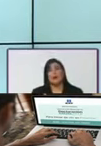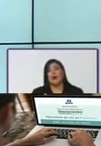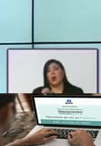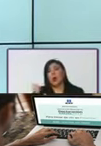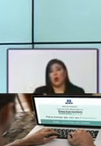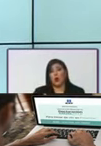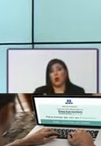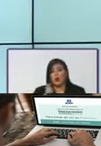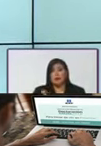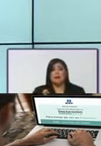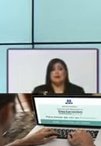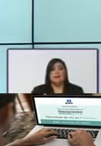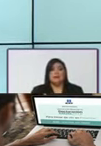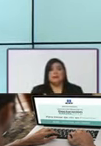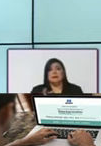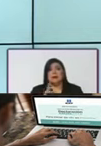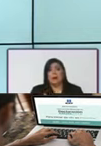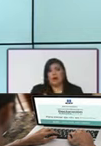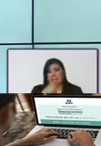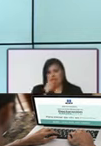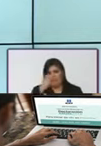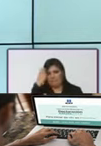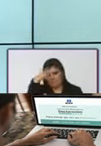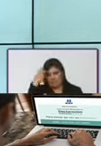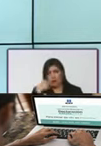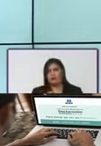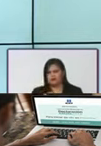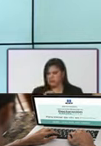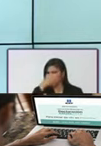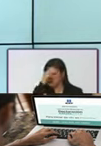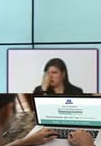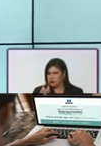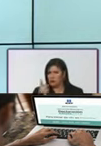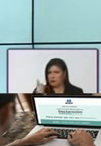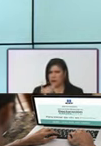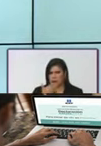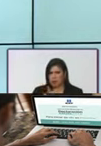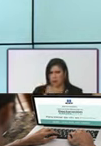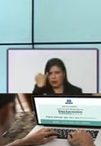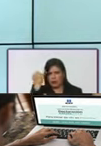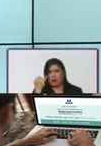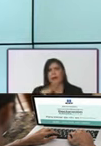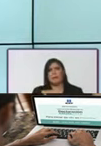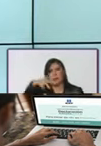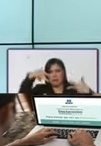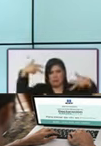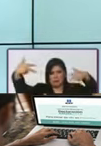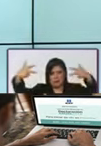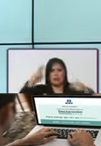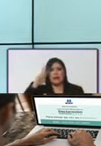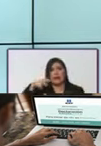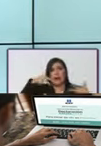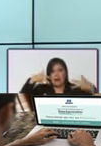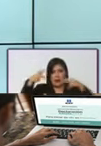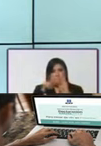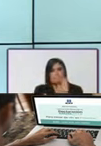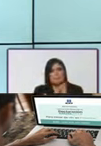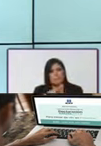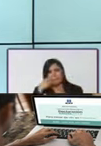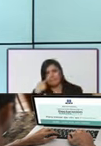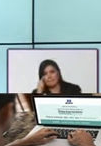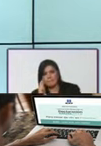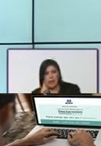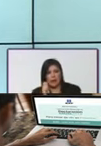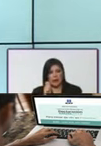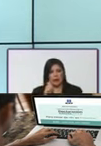Es tener, como dice Miquel, comparto con él su propuesta, de las cámaras de videovigilancia,